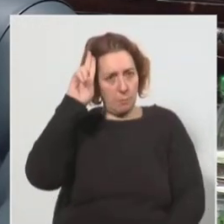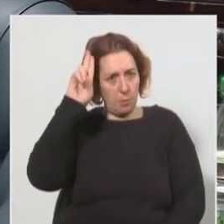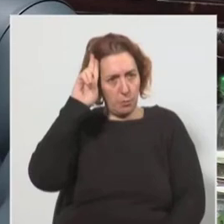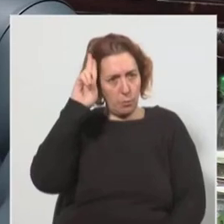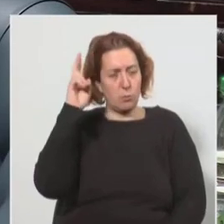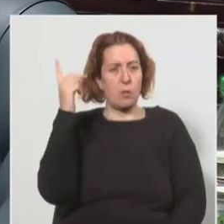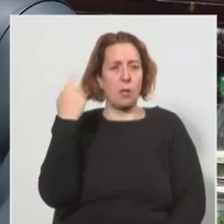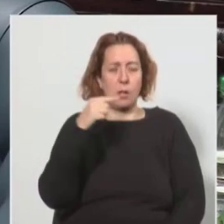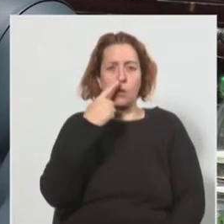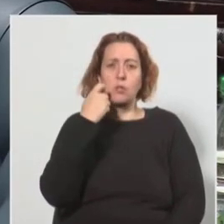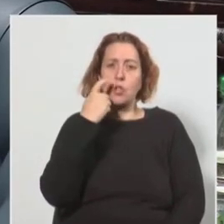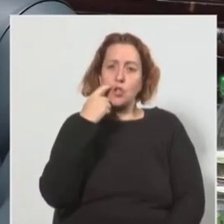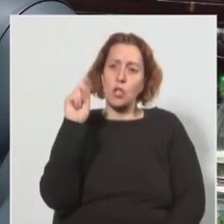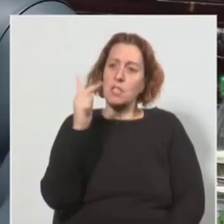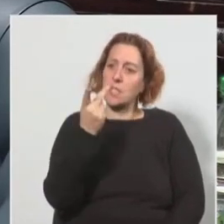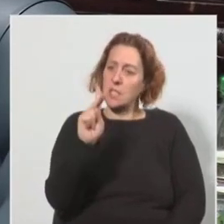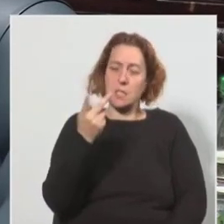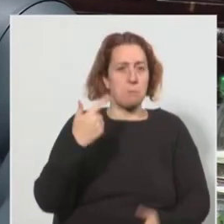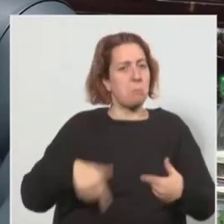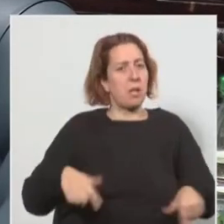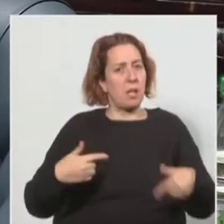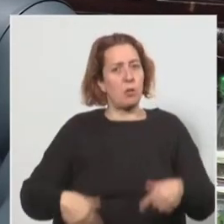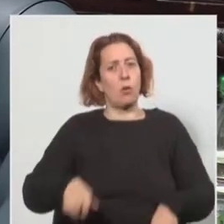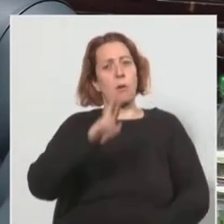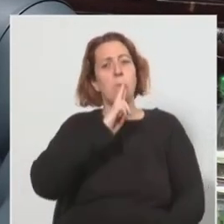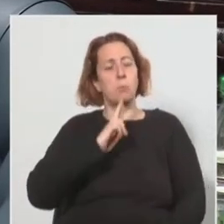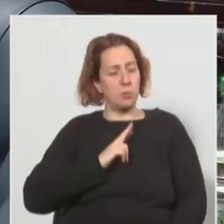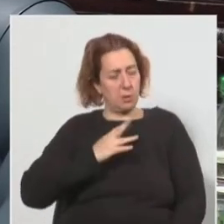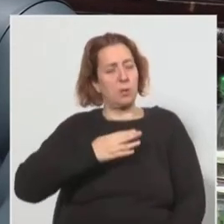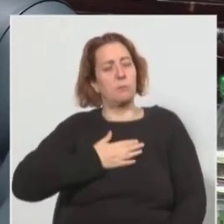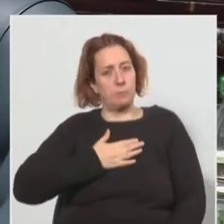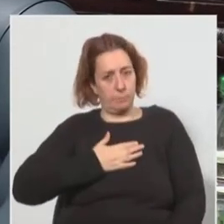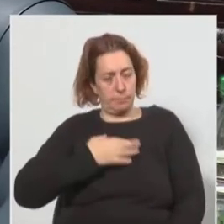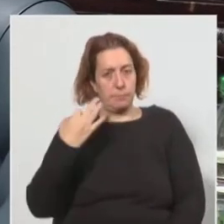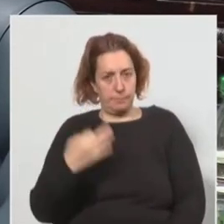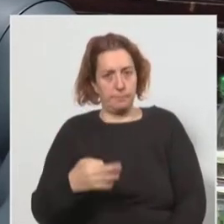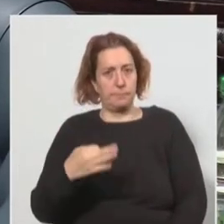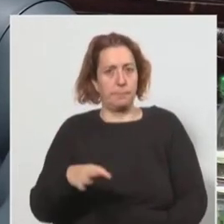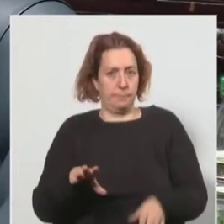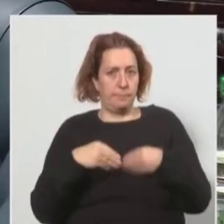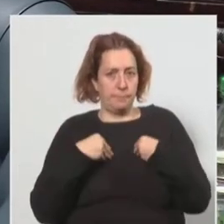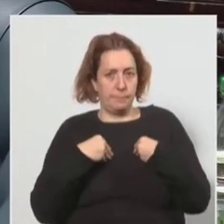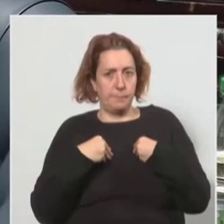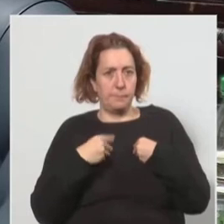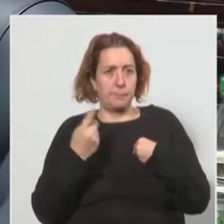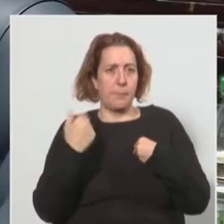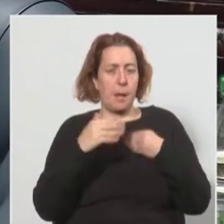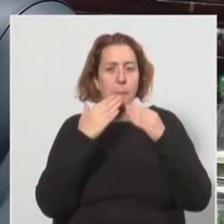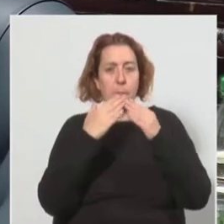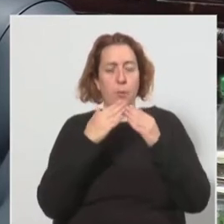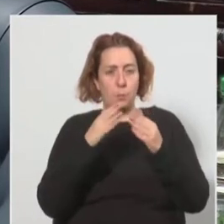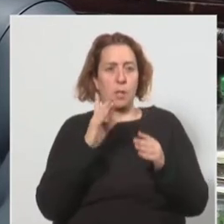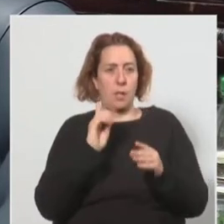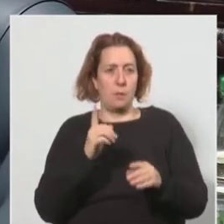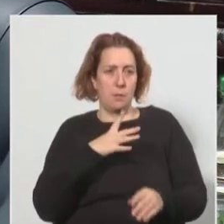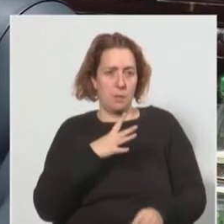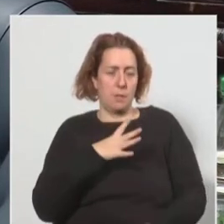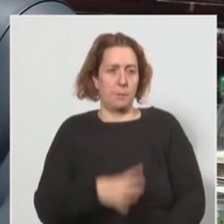a que los señores ministros nos den respuestas convincentes a las preguntas que tenemos para